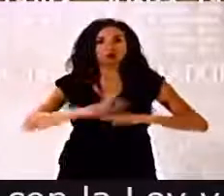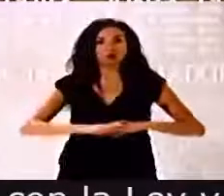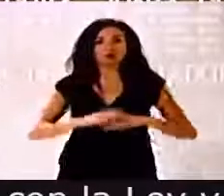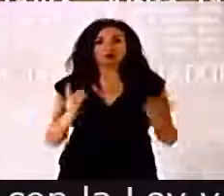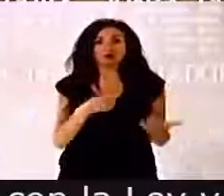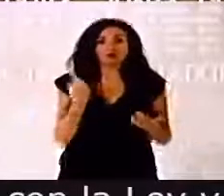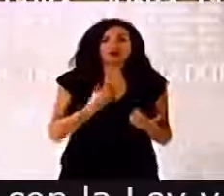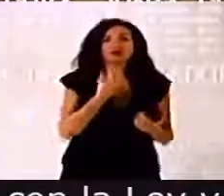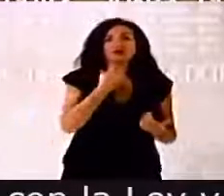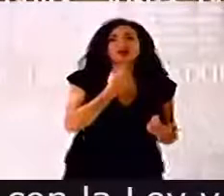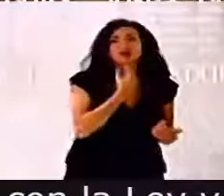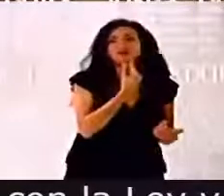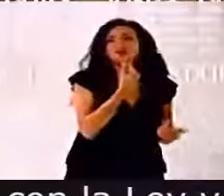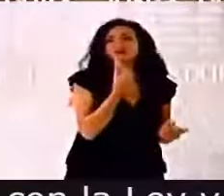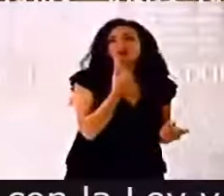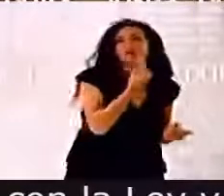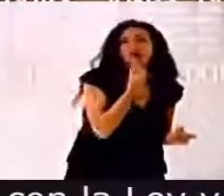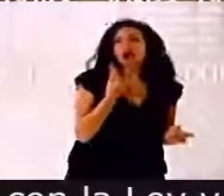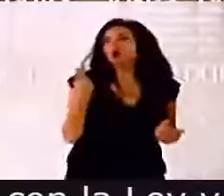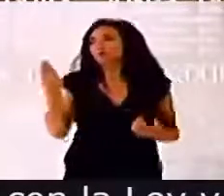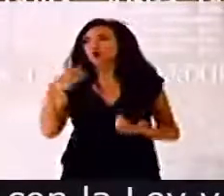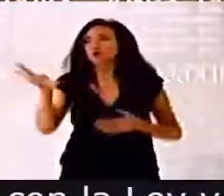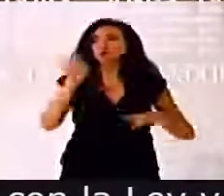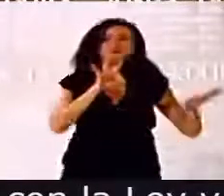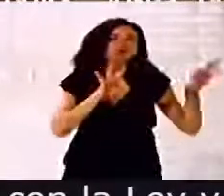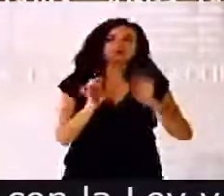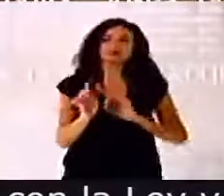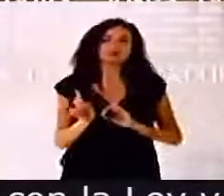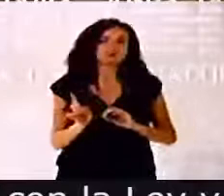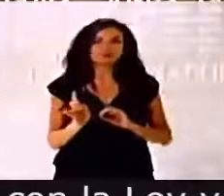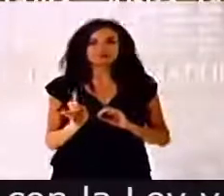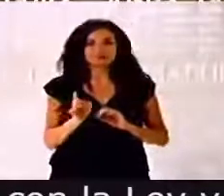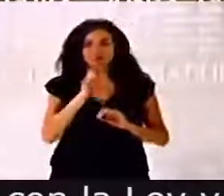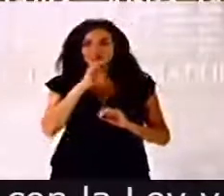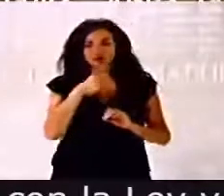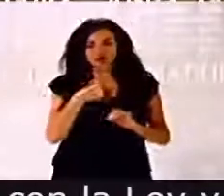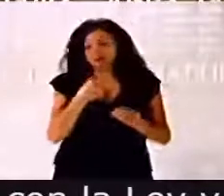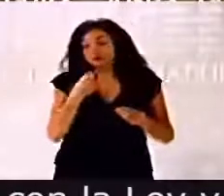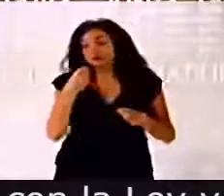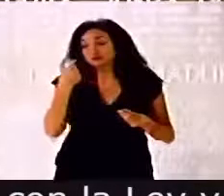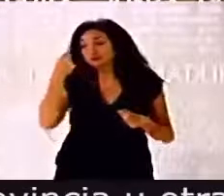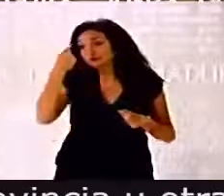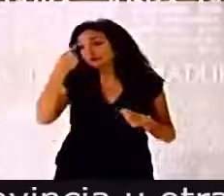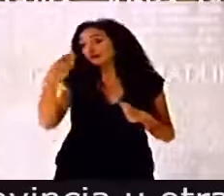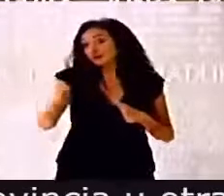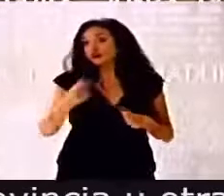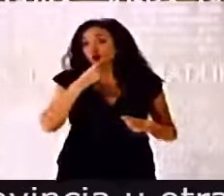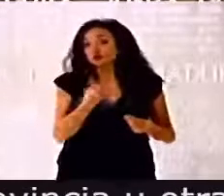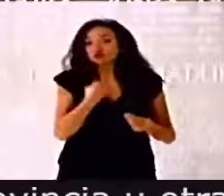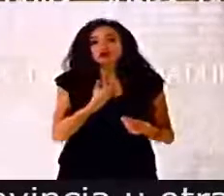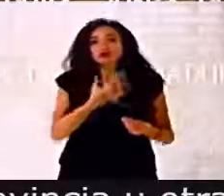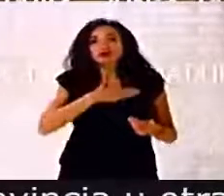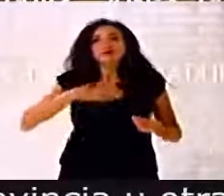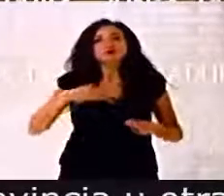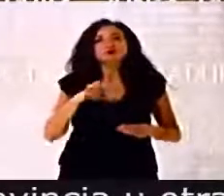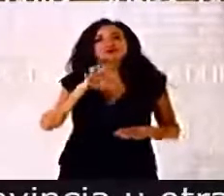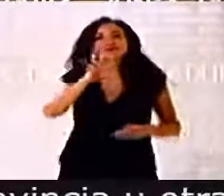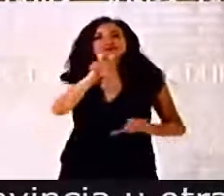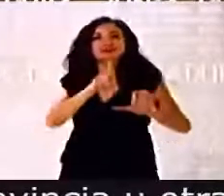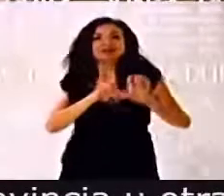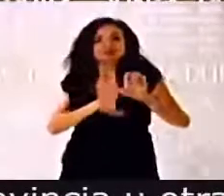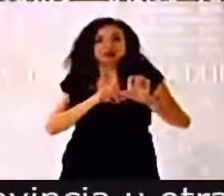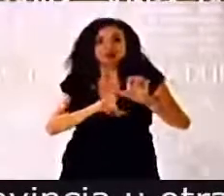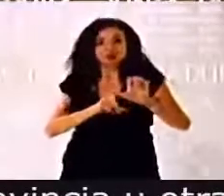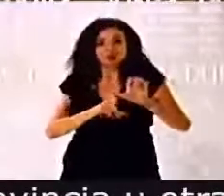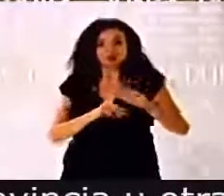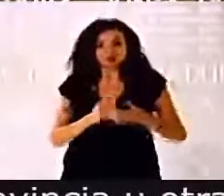si es mejor que se ubique en una provincia u otra, porque entenderá que nuestra apuesta es una apuesta regional y que más allá de donde se ubique es